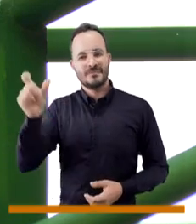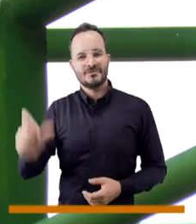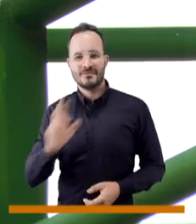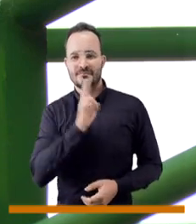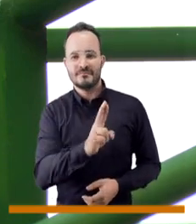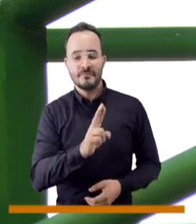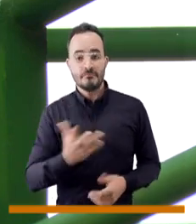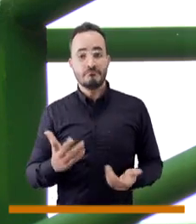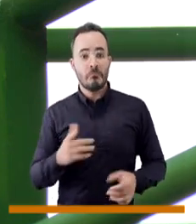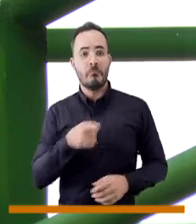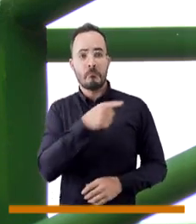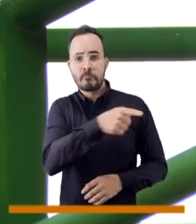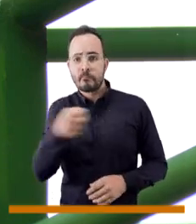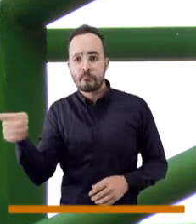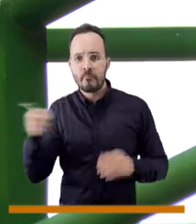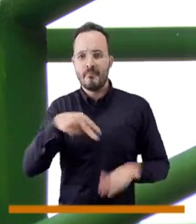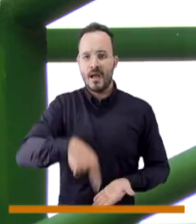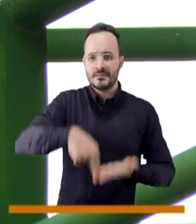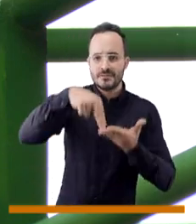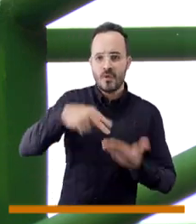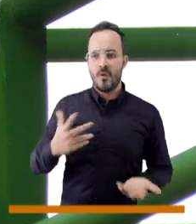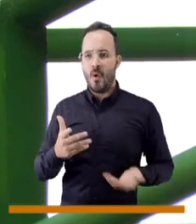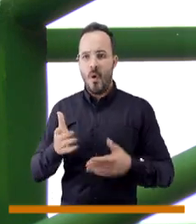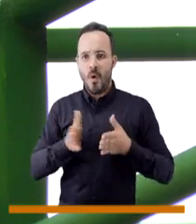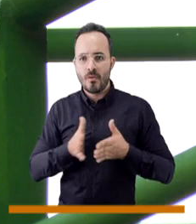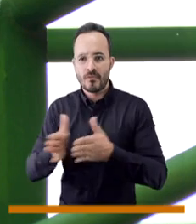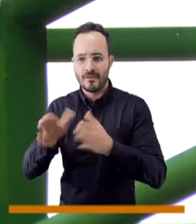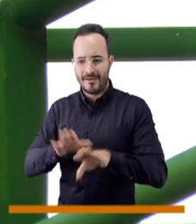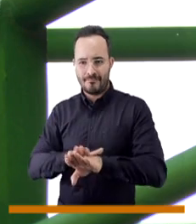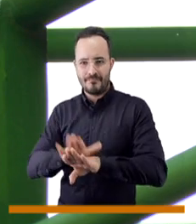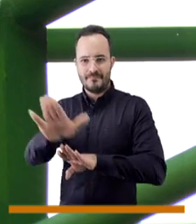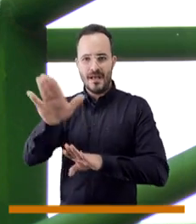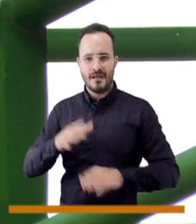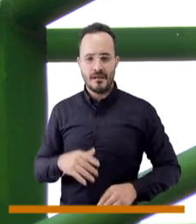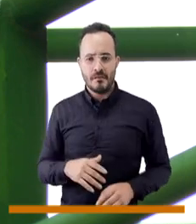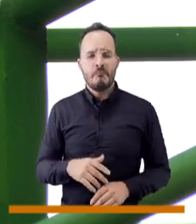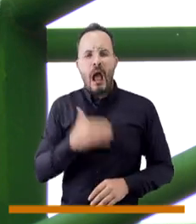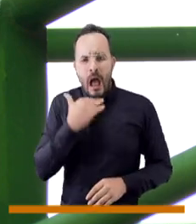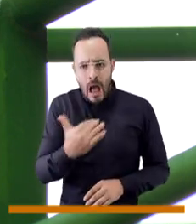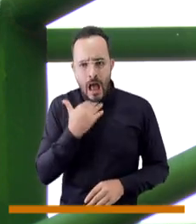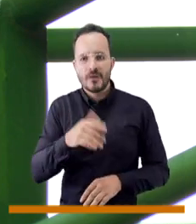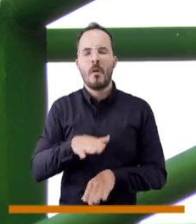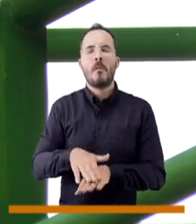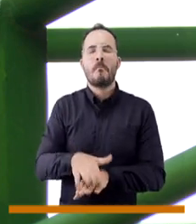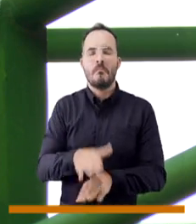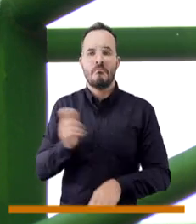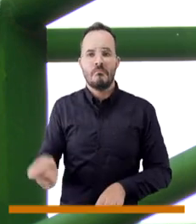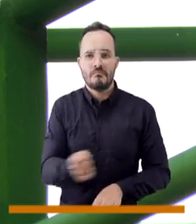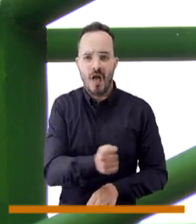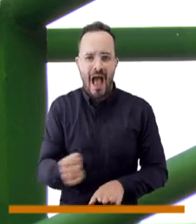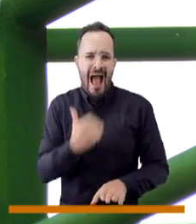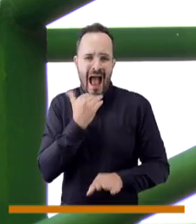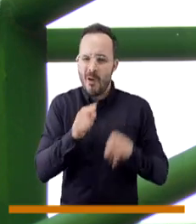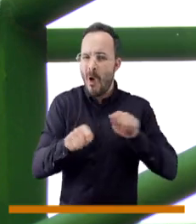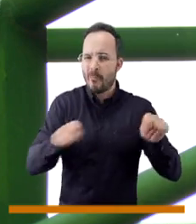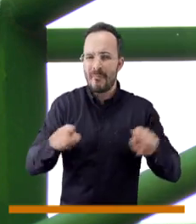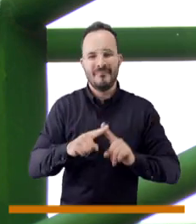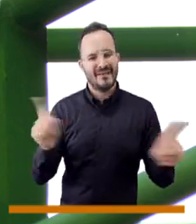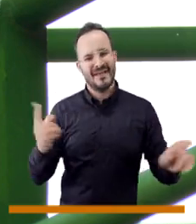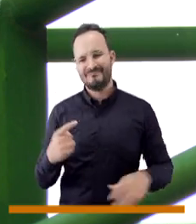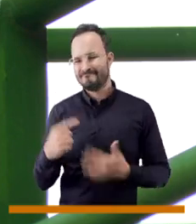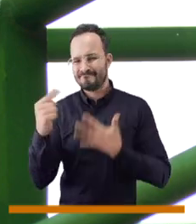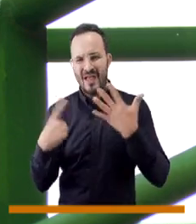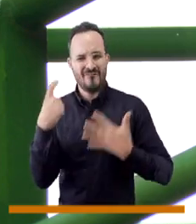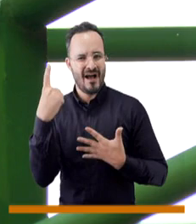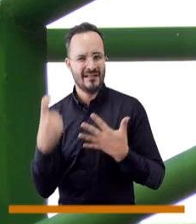los medios de acceso, rampas, ascensores, aceras con material especial que les ayuda a los invidentes, pero aún falta mucho. Sigan